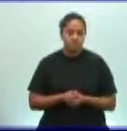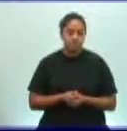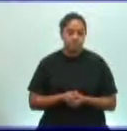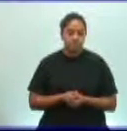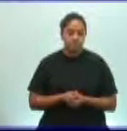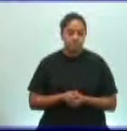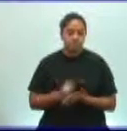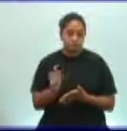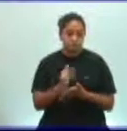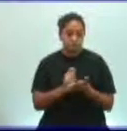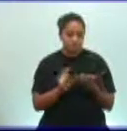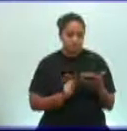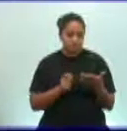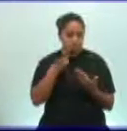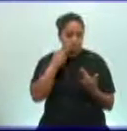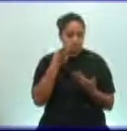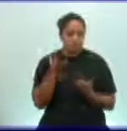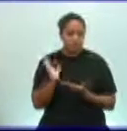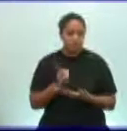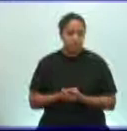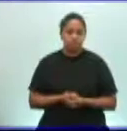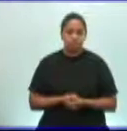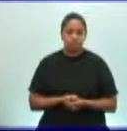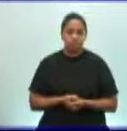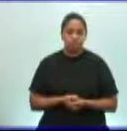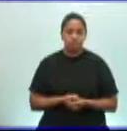contracciones. Adelante.